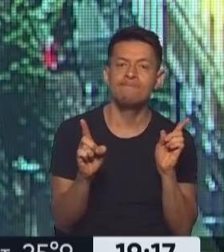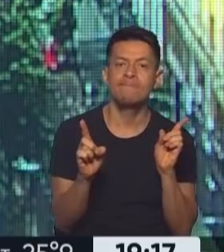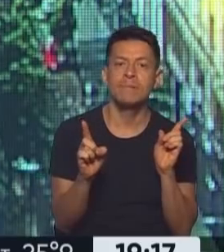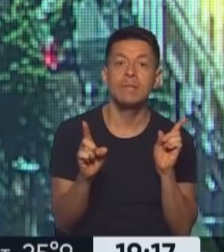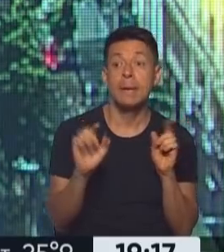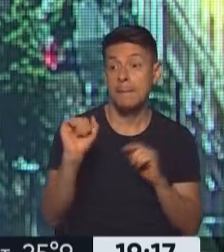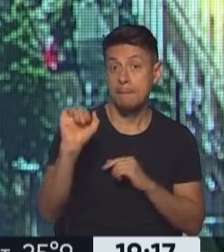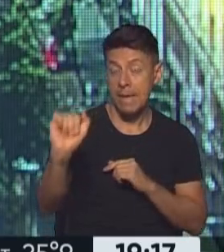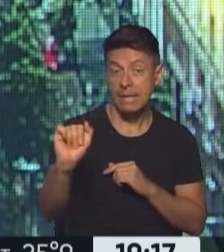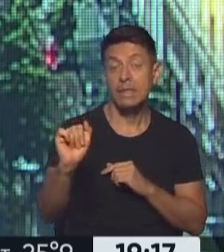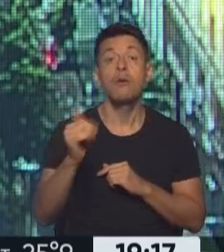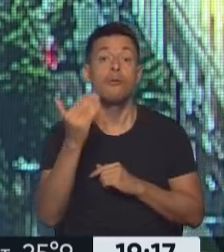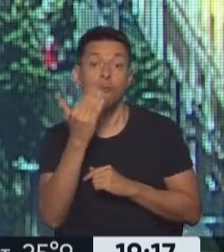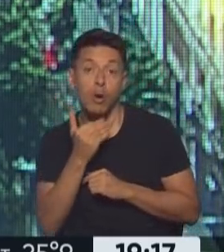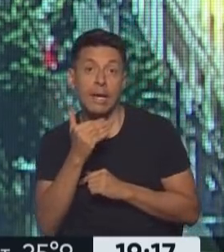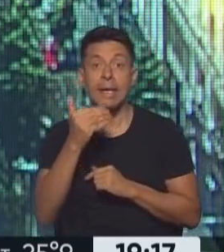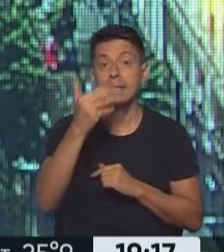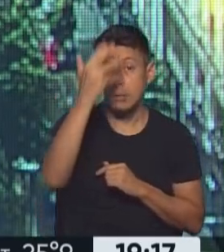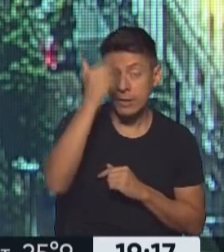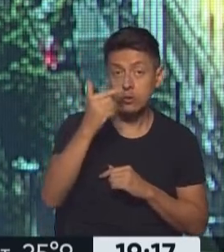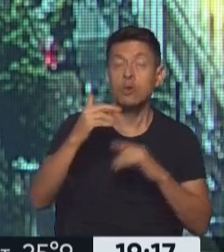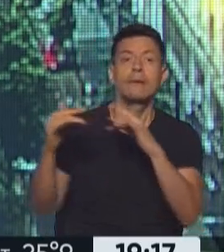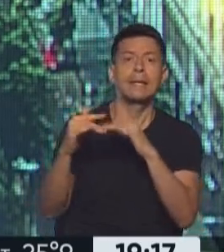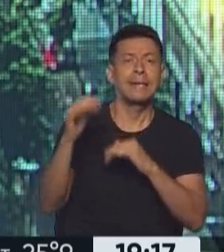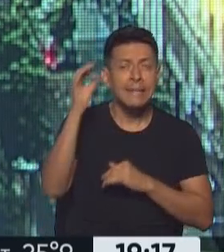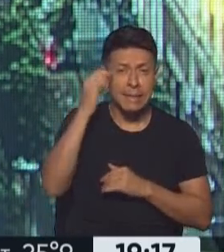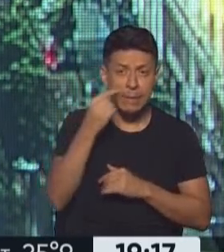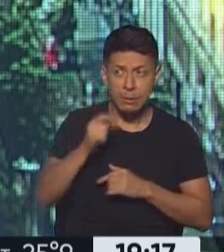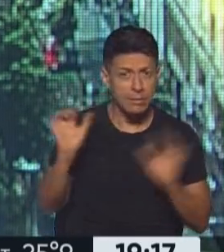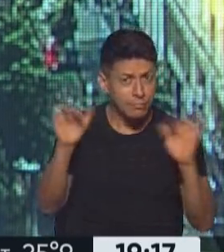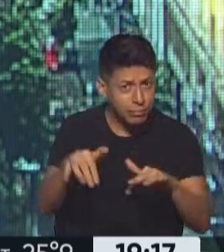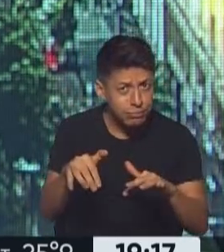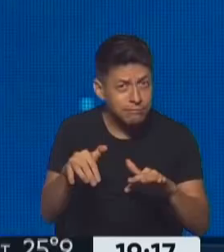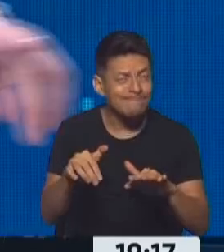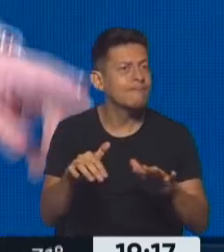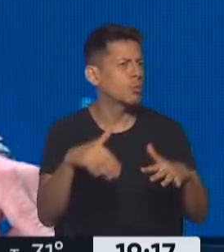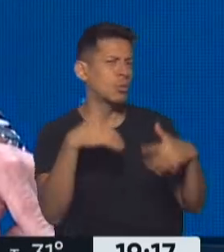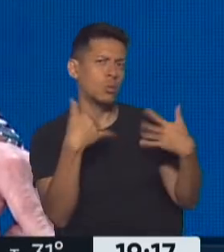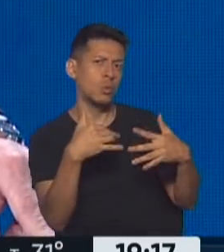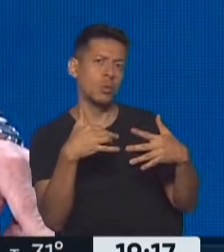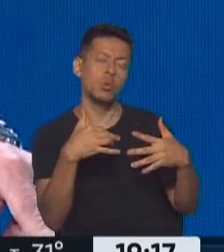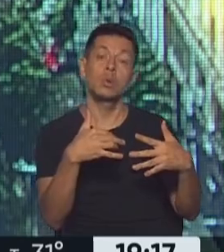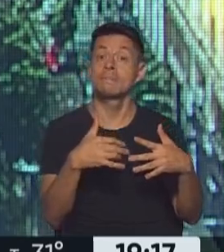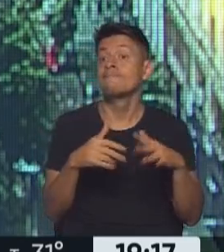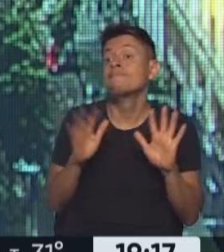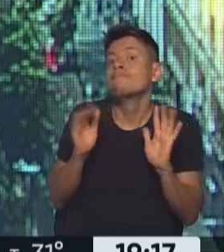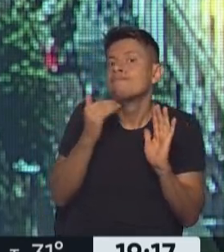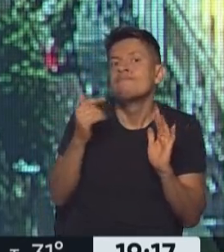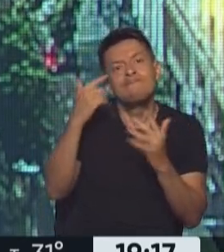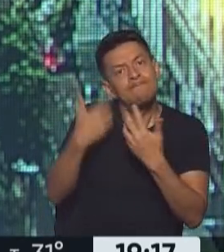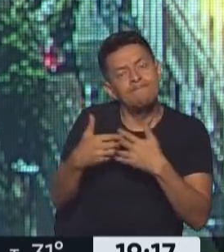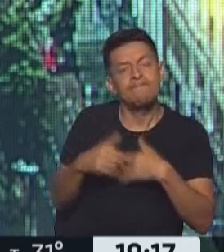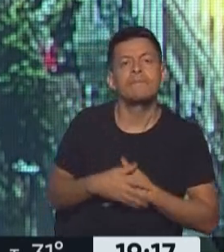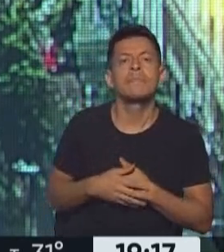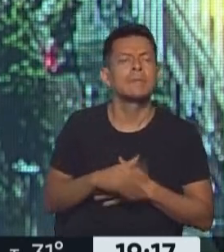boca-san lorenzo 30.000 personas todos juntos no sé ni hablar de números lo están mirando y lo están evade escúchame después hablamos